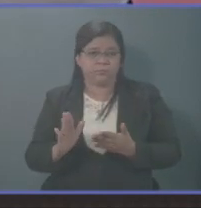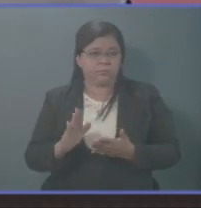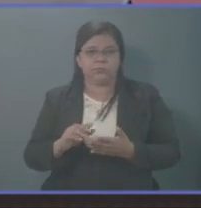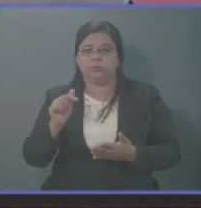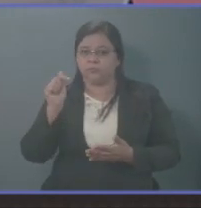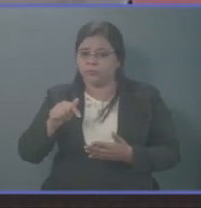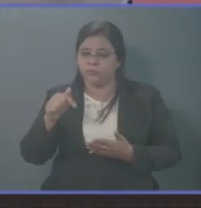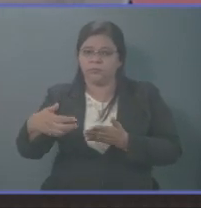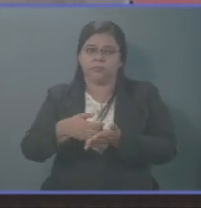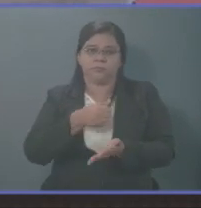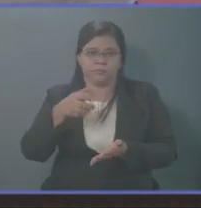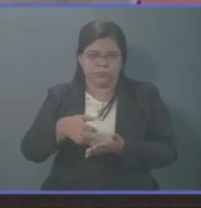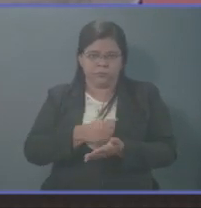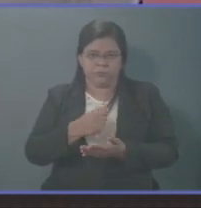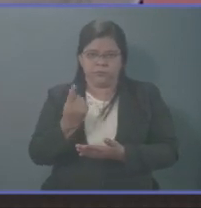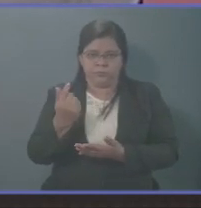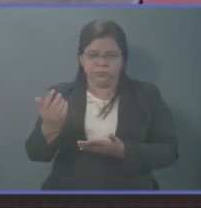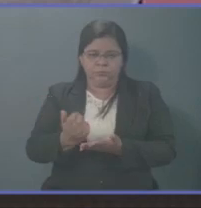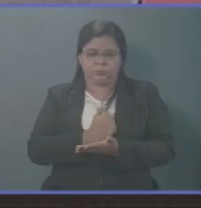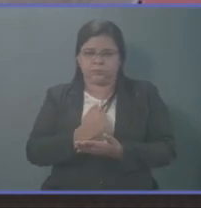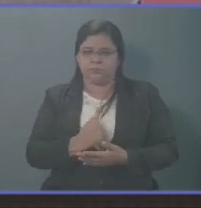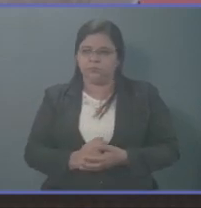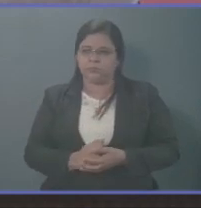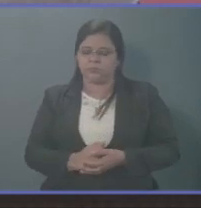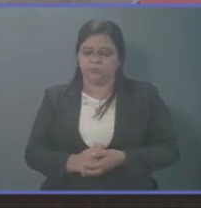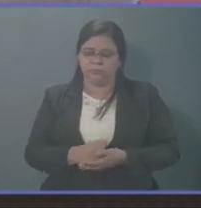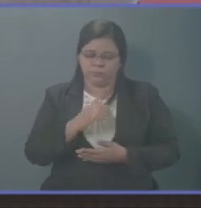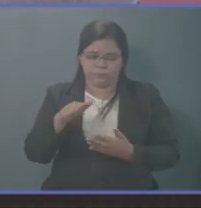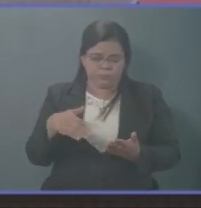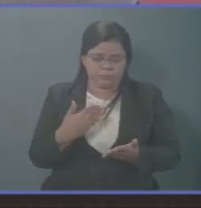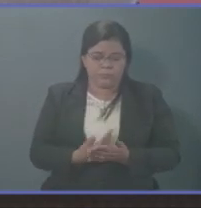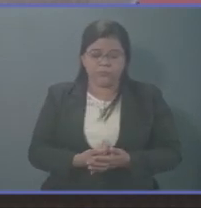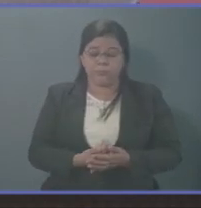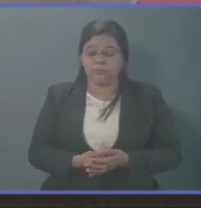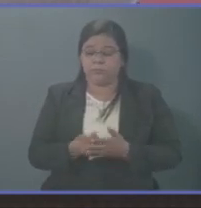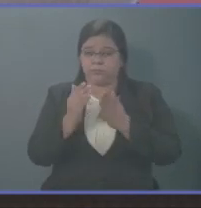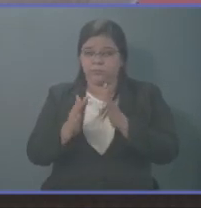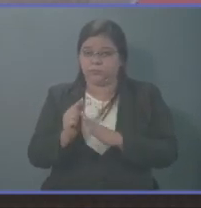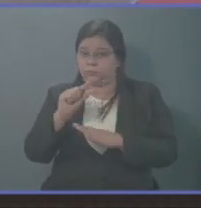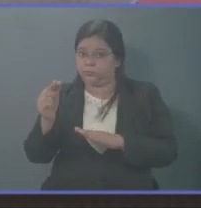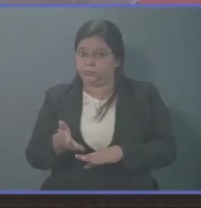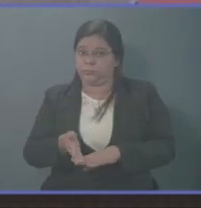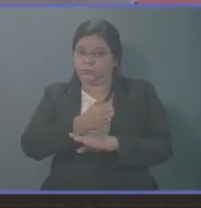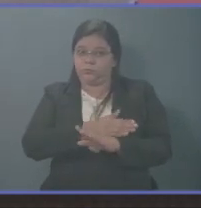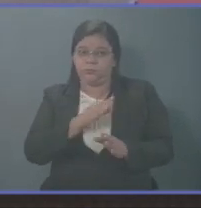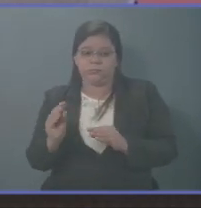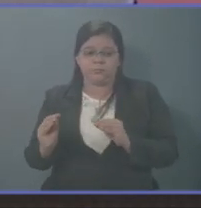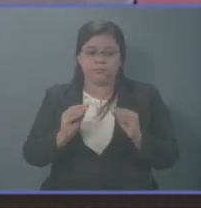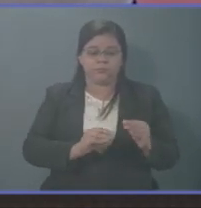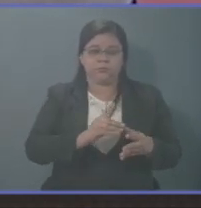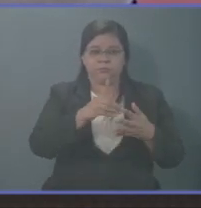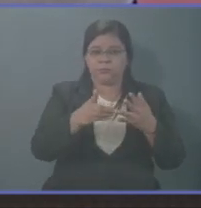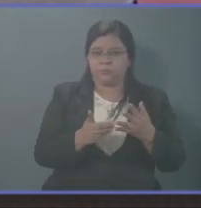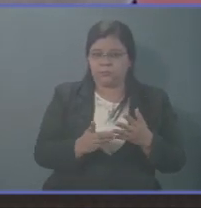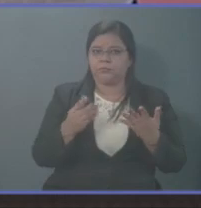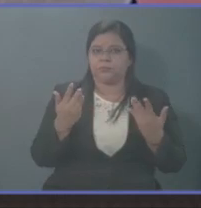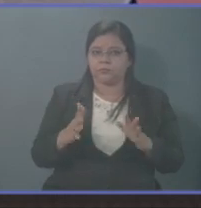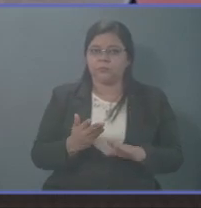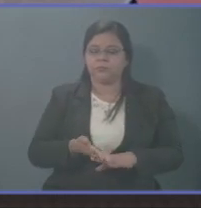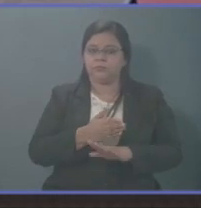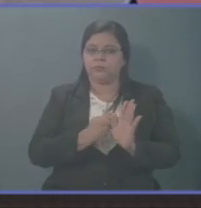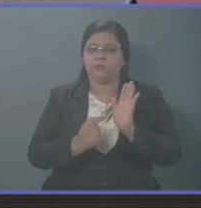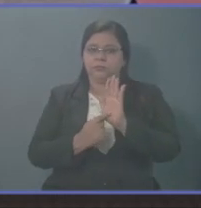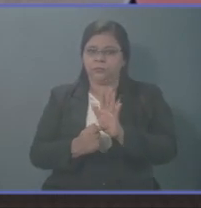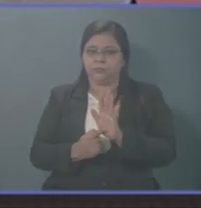ni recargos. Para los citados sujetos pasivos que antes de la entrada en vigencia del presente decreto hubiesen presentado